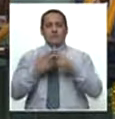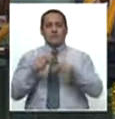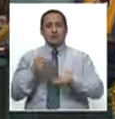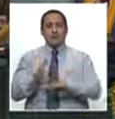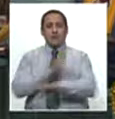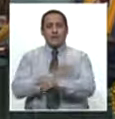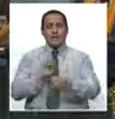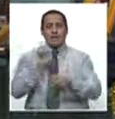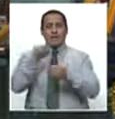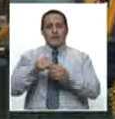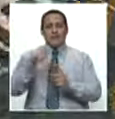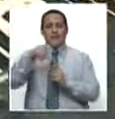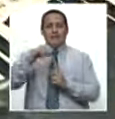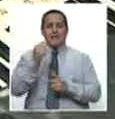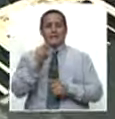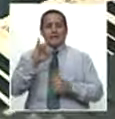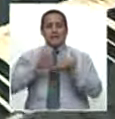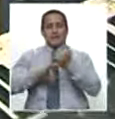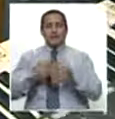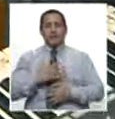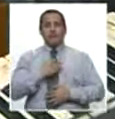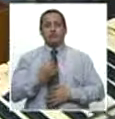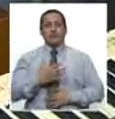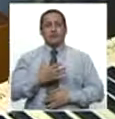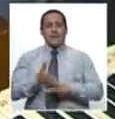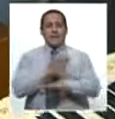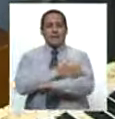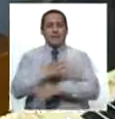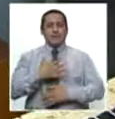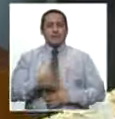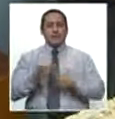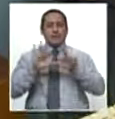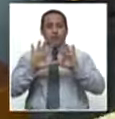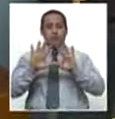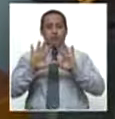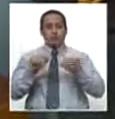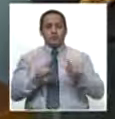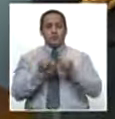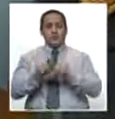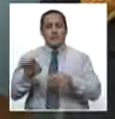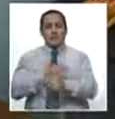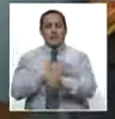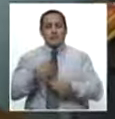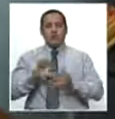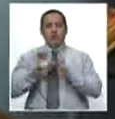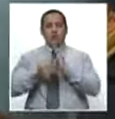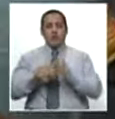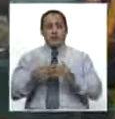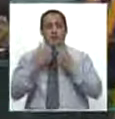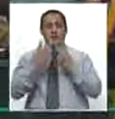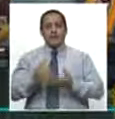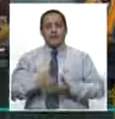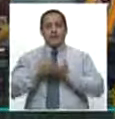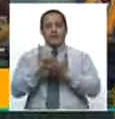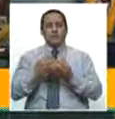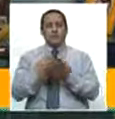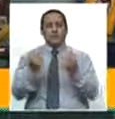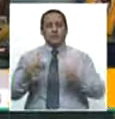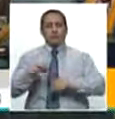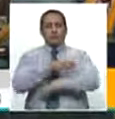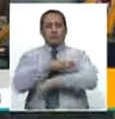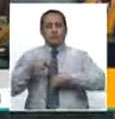empezó a incorporarse a talleres. Le gustó desde los 8 años la música. Luego nos hemos dado cuenta que las ayudas de los